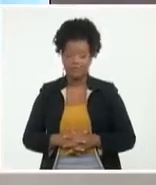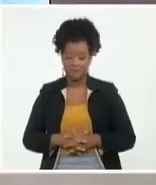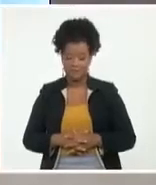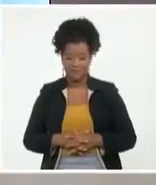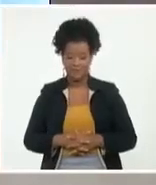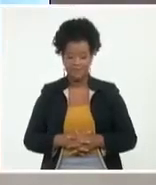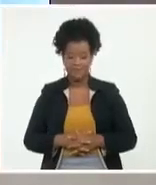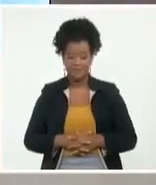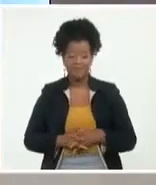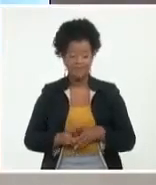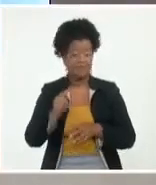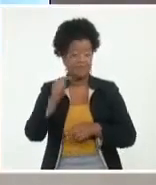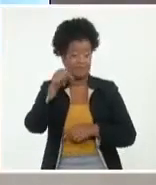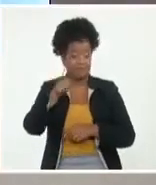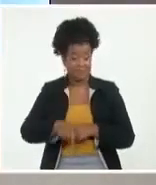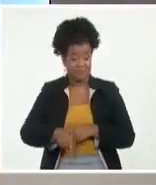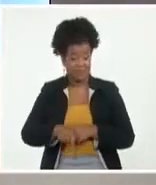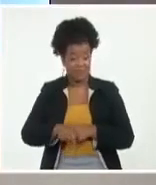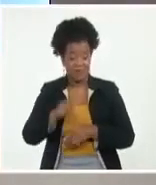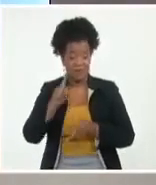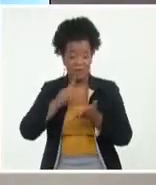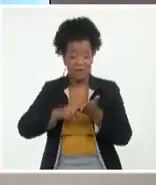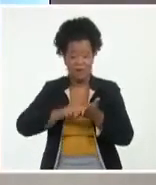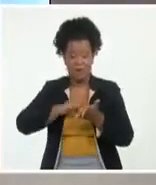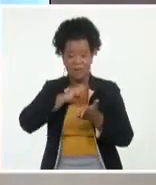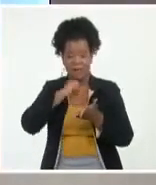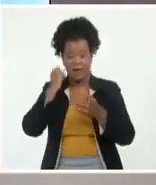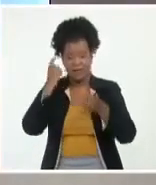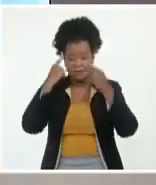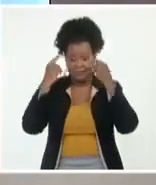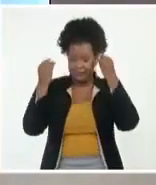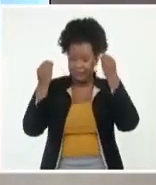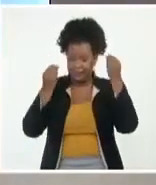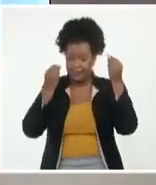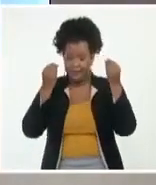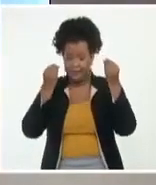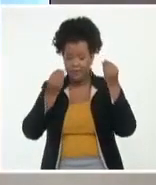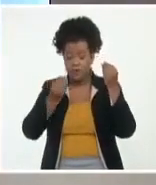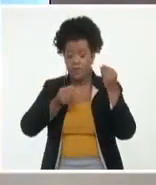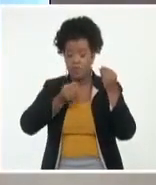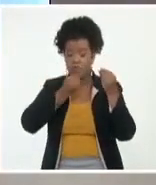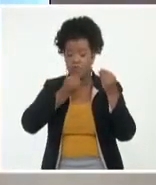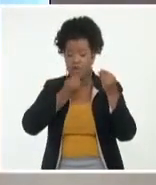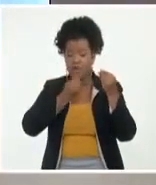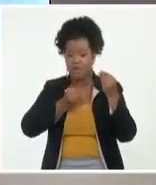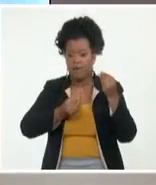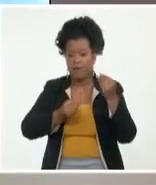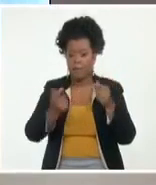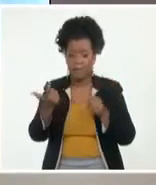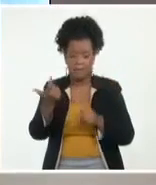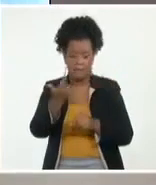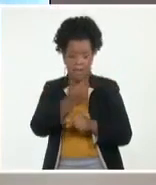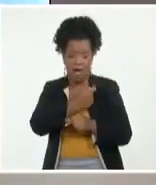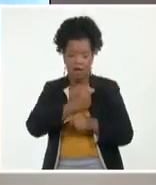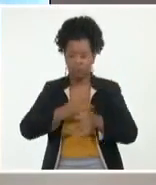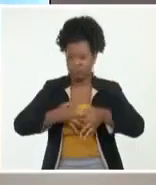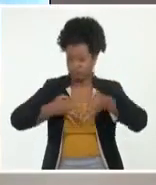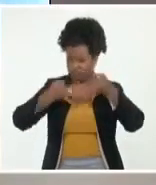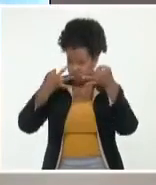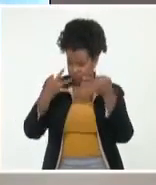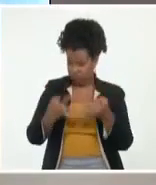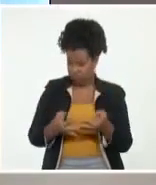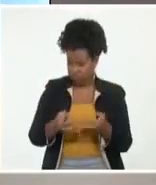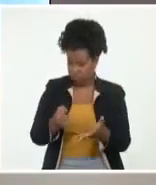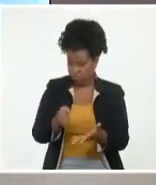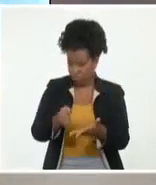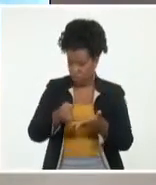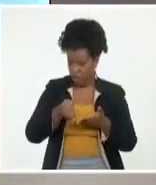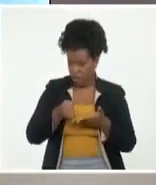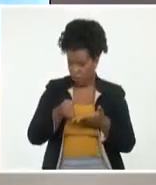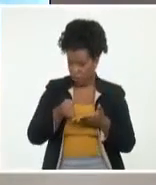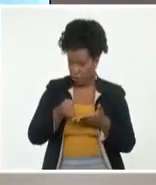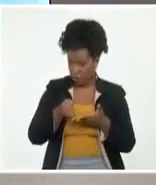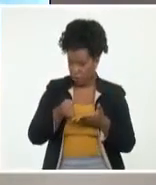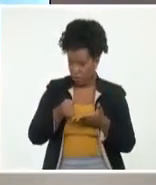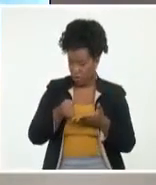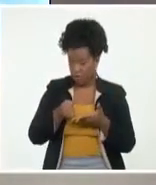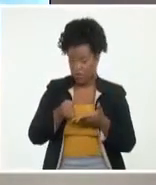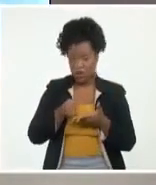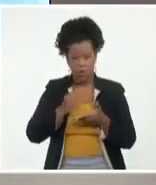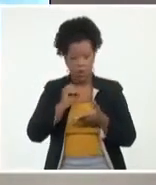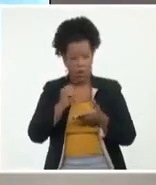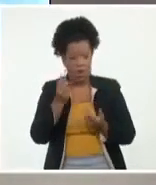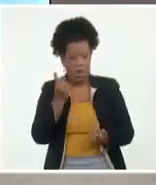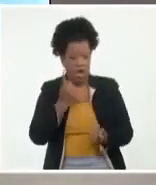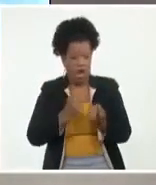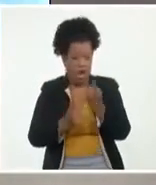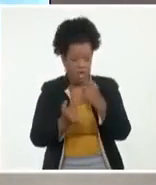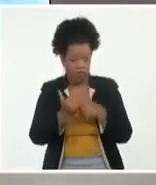creo que a todos los padres nos preocupa lo mismo. ¿Hasta qué punto es seguro para la salud de los niños y adolescentes involucrados el hecho de formar